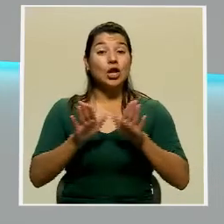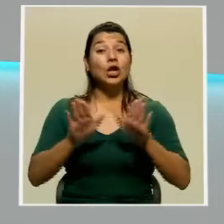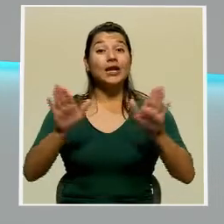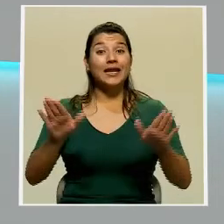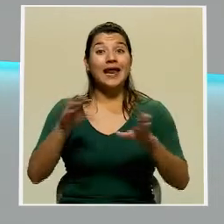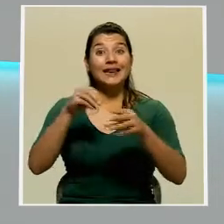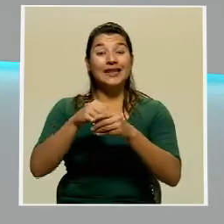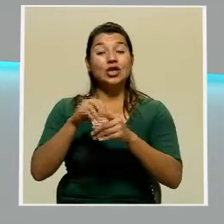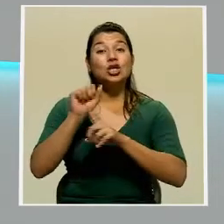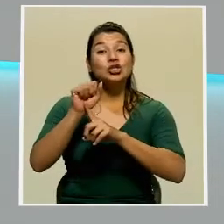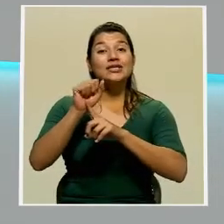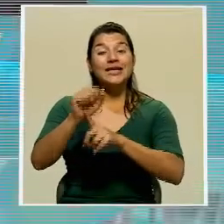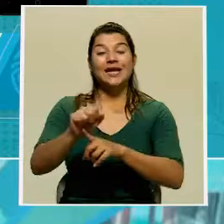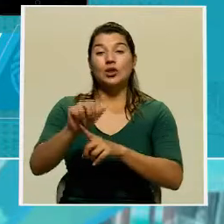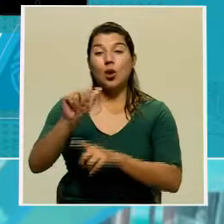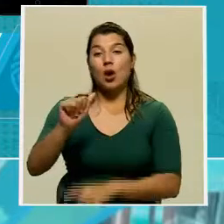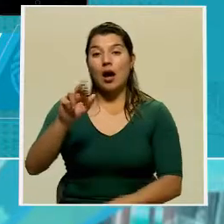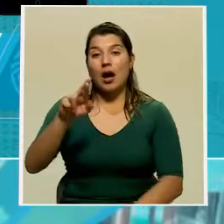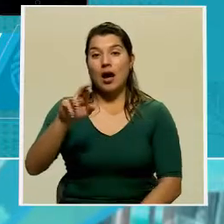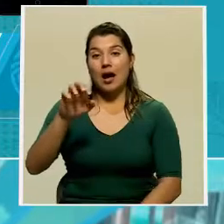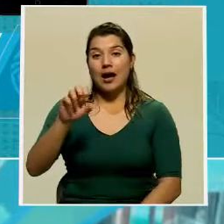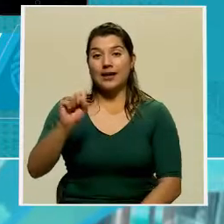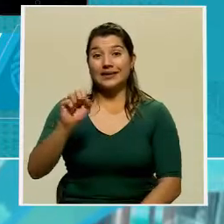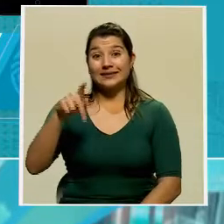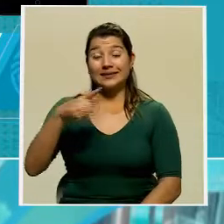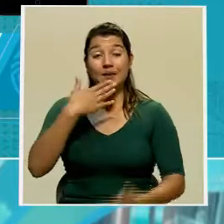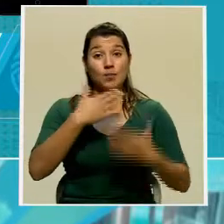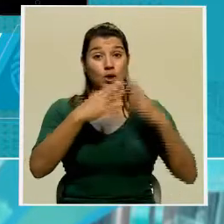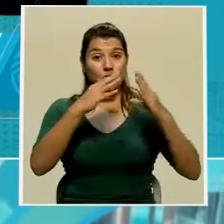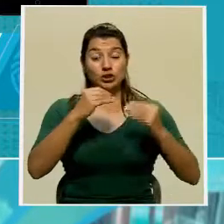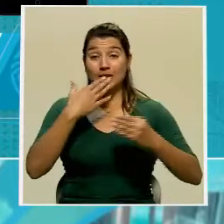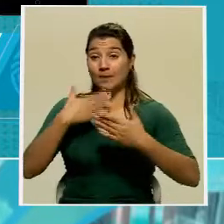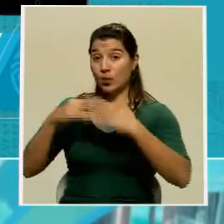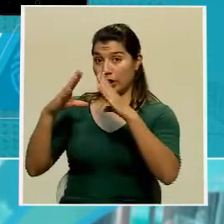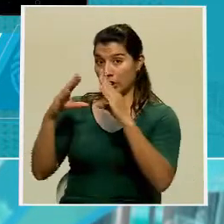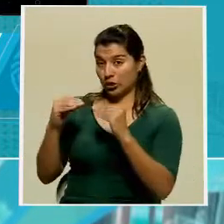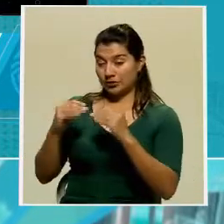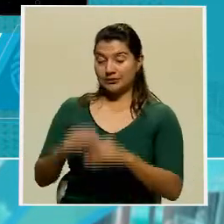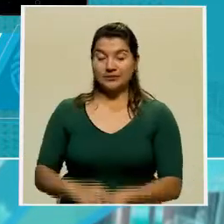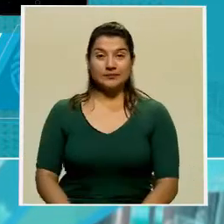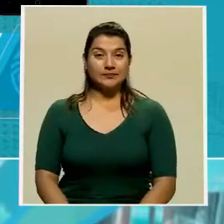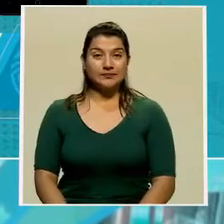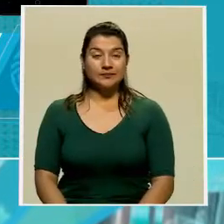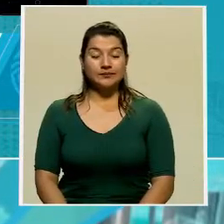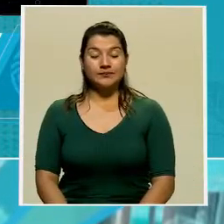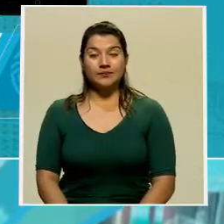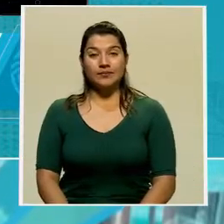ARECEP. Buenas noches, don Edgar. Buenas noches, don. Buenas noches.